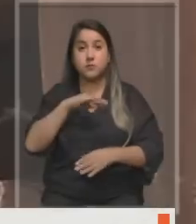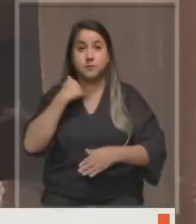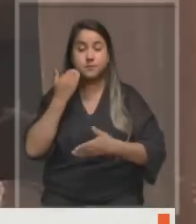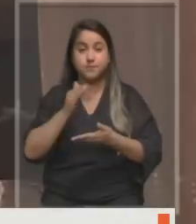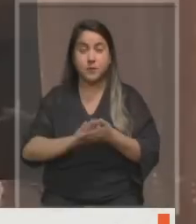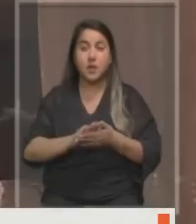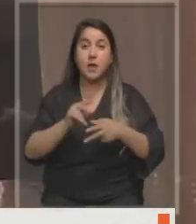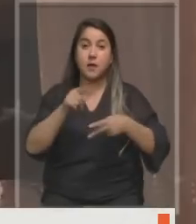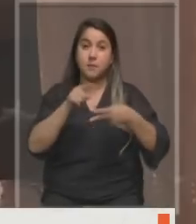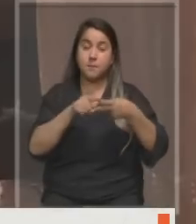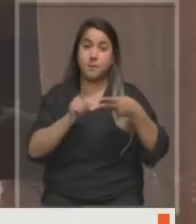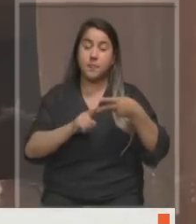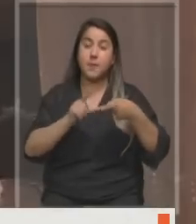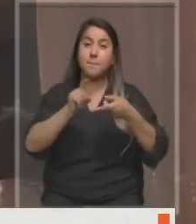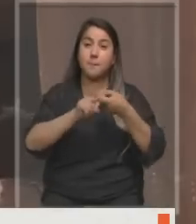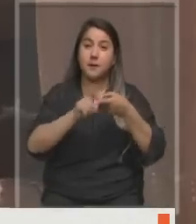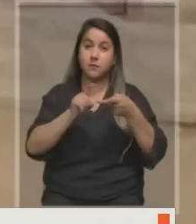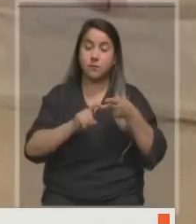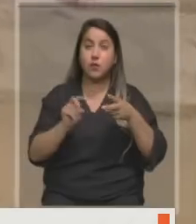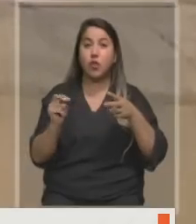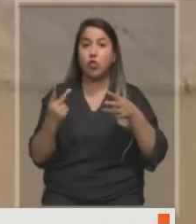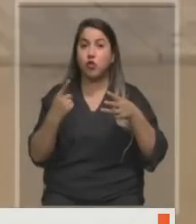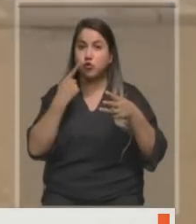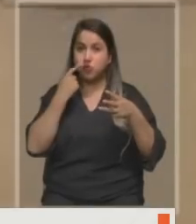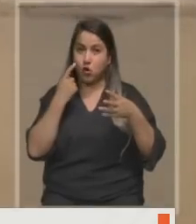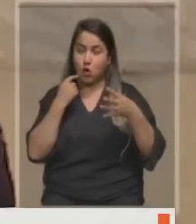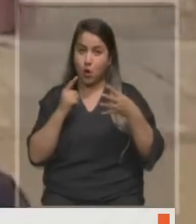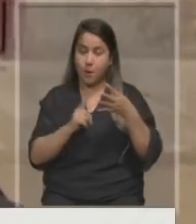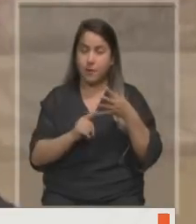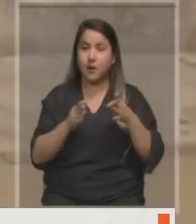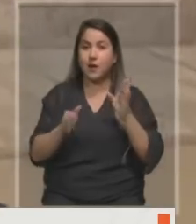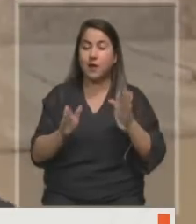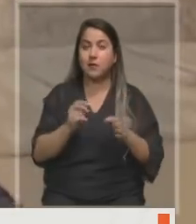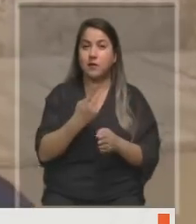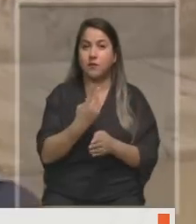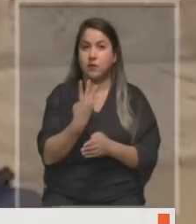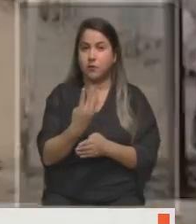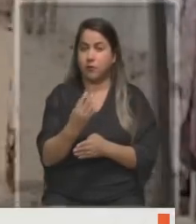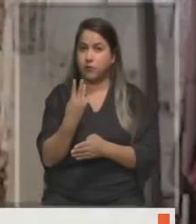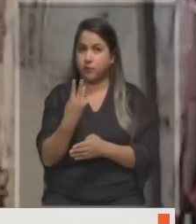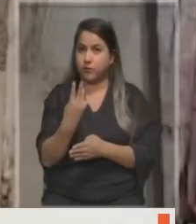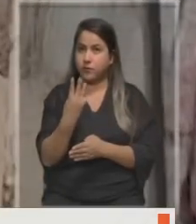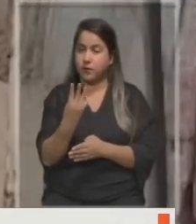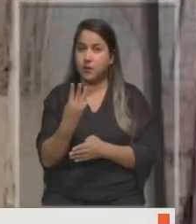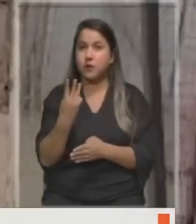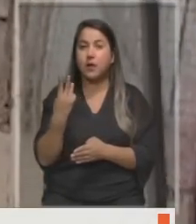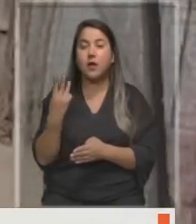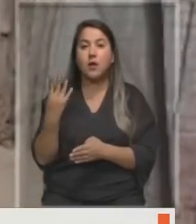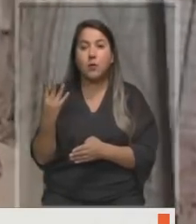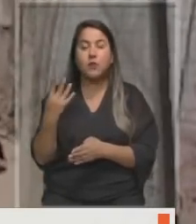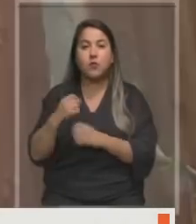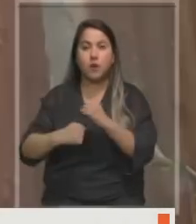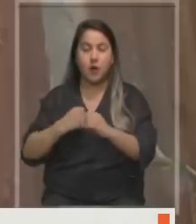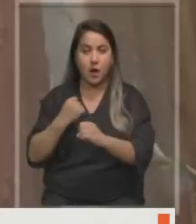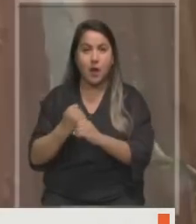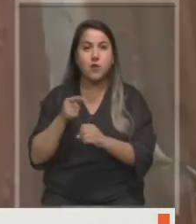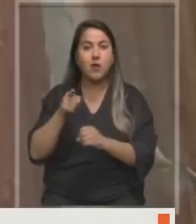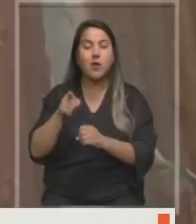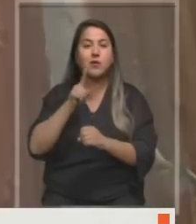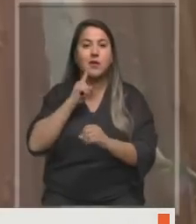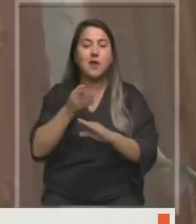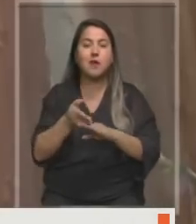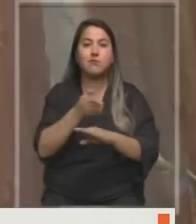matrimonio y otros dos hombres todos de nacionalidad chilena de entre 24 y 32 años donde los cuales mantenían antecedentes previos